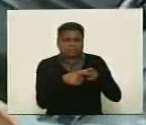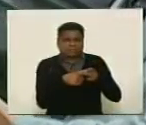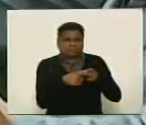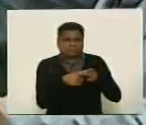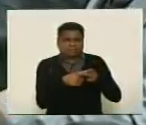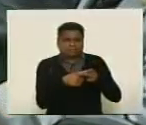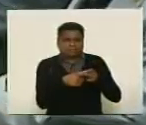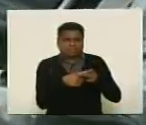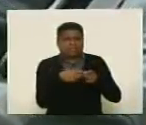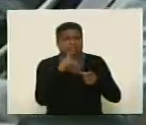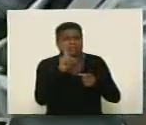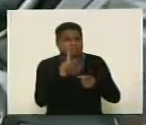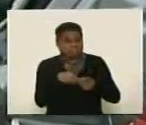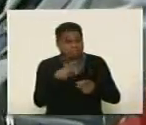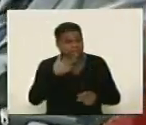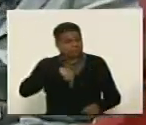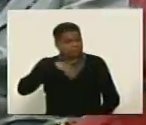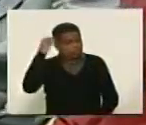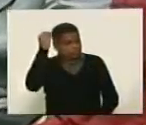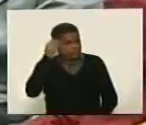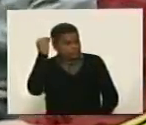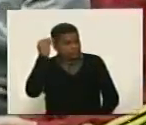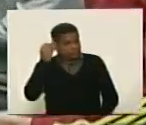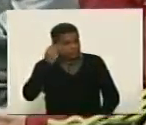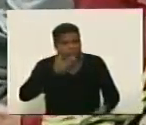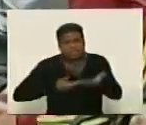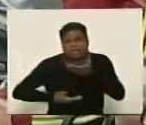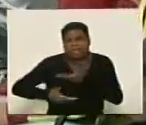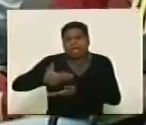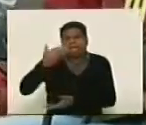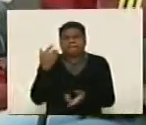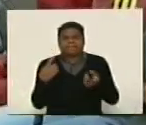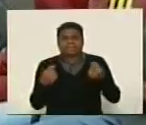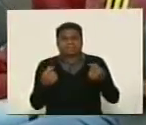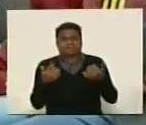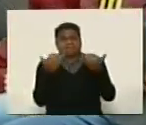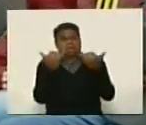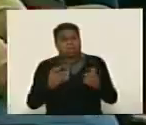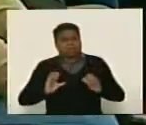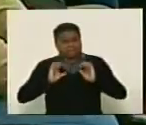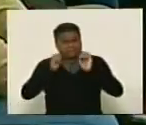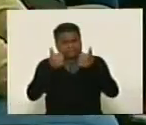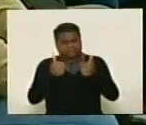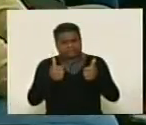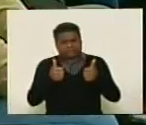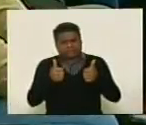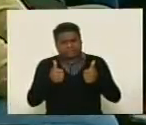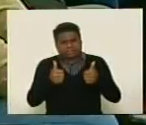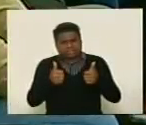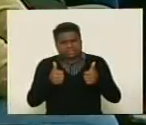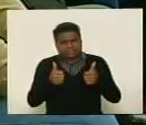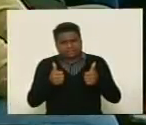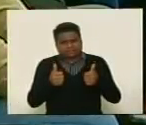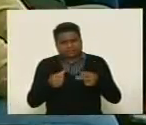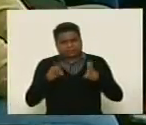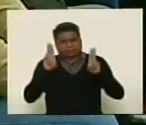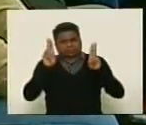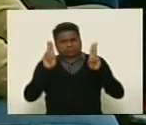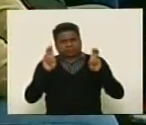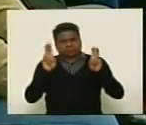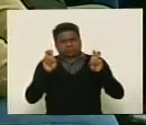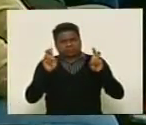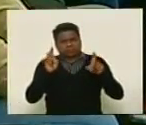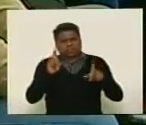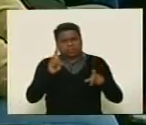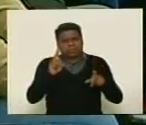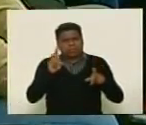ofensivas también. En el terreno cambiario, acabamos de comenzar con el nuevo DICOM.